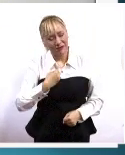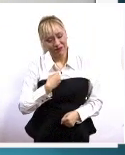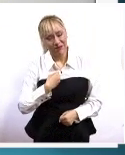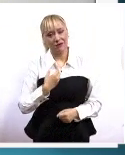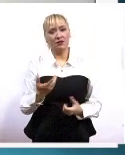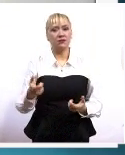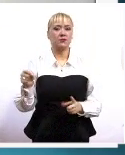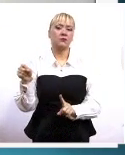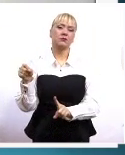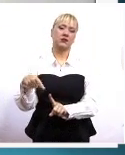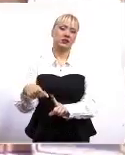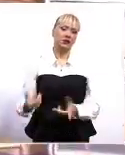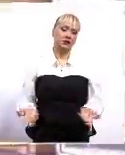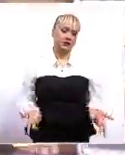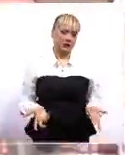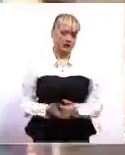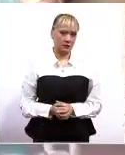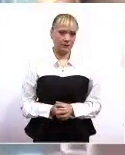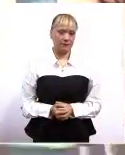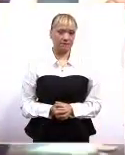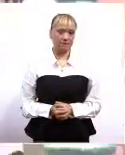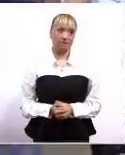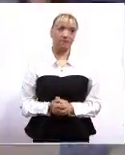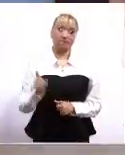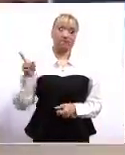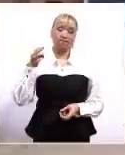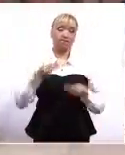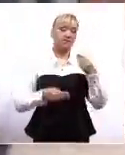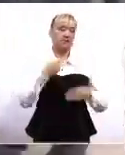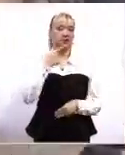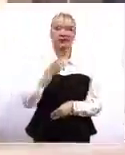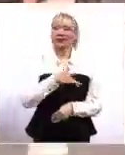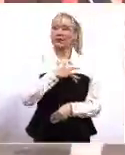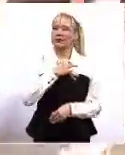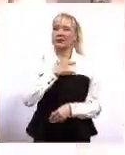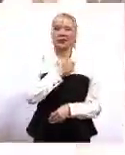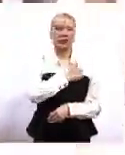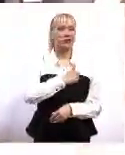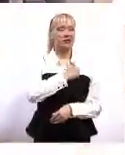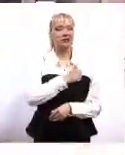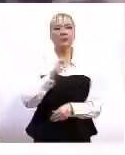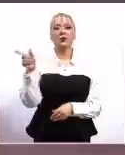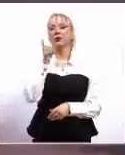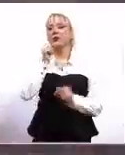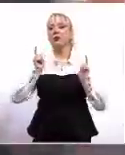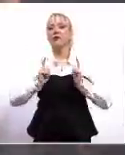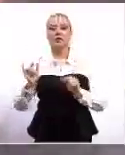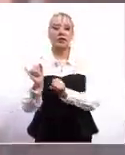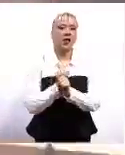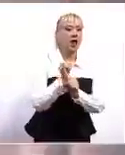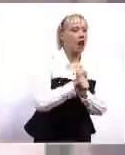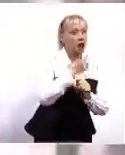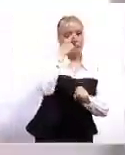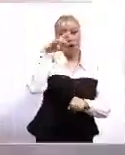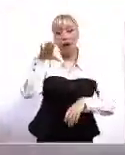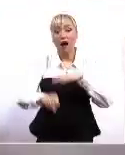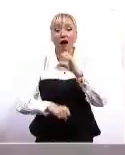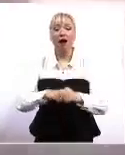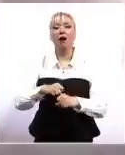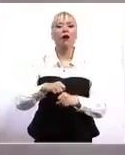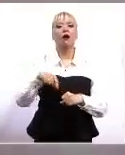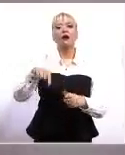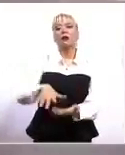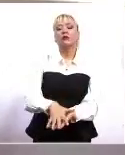de este tipo de conductas. La magistrada lamentó que varios operativos de las fiscalías locales contra la trata de personas